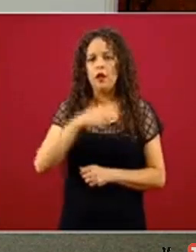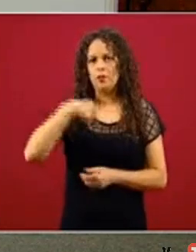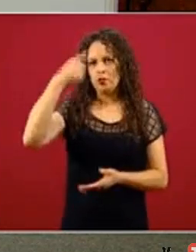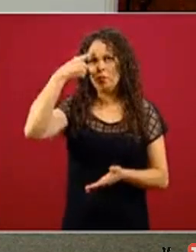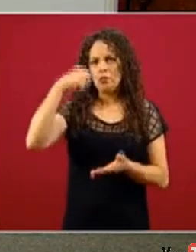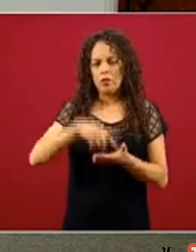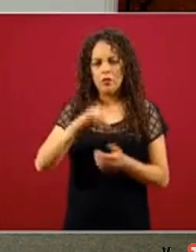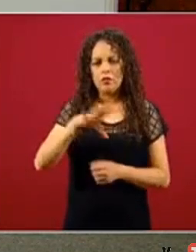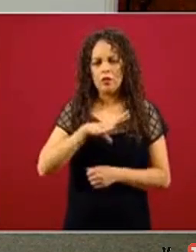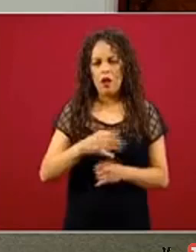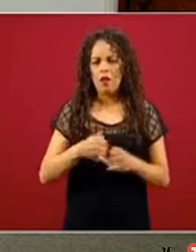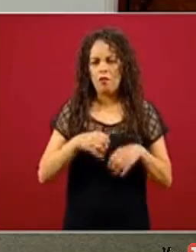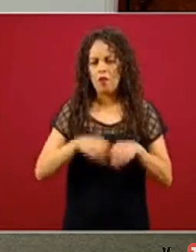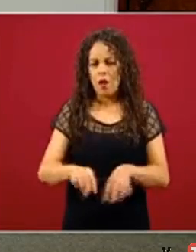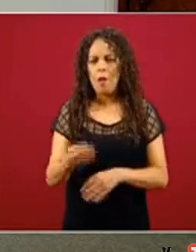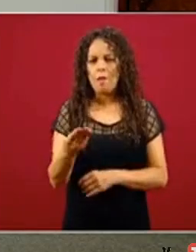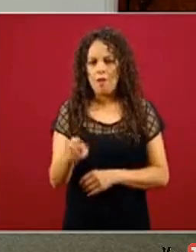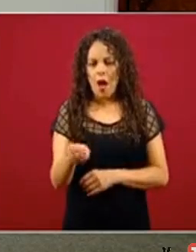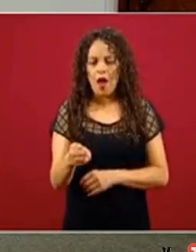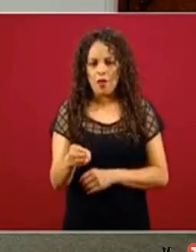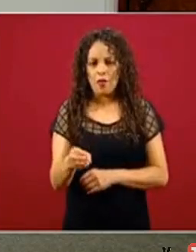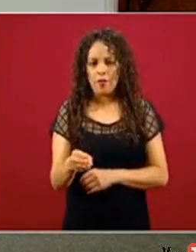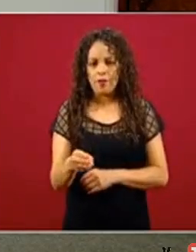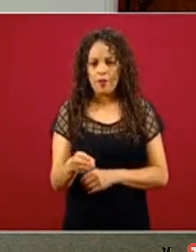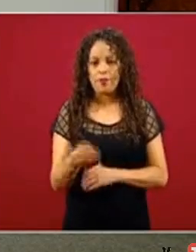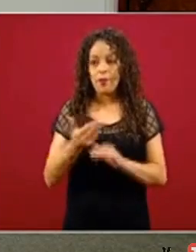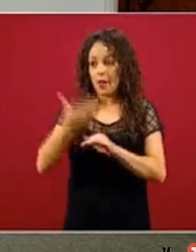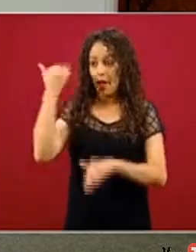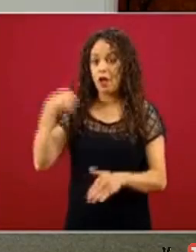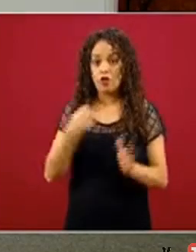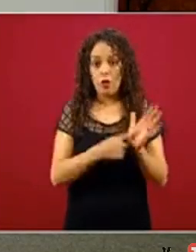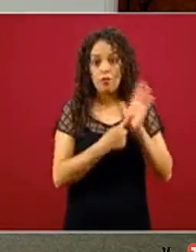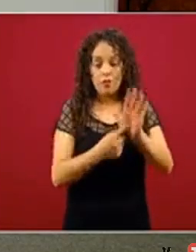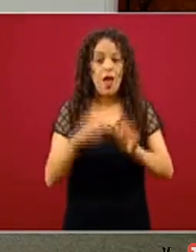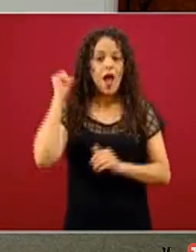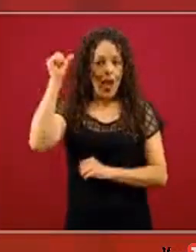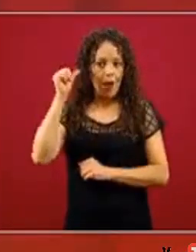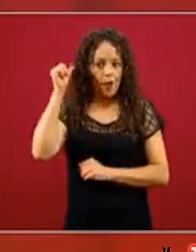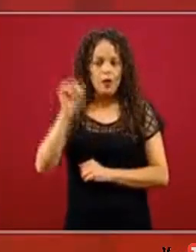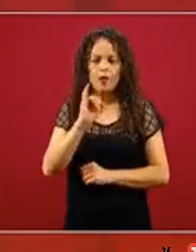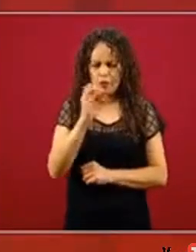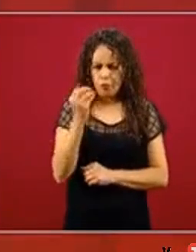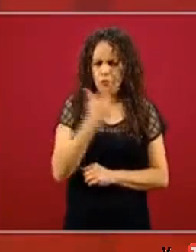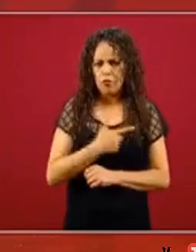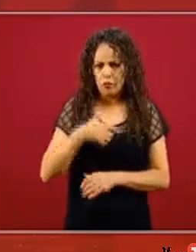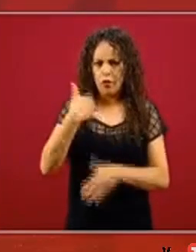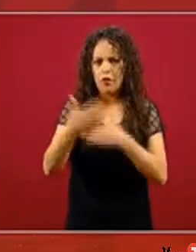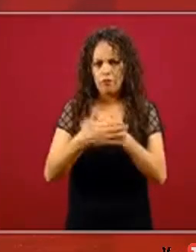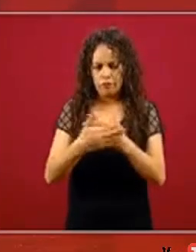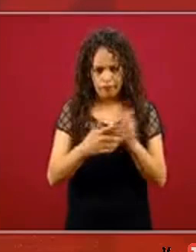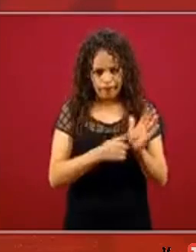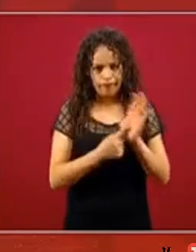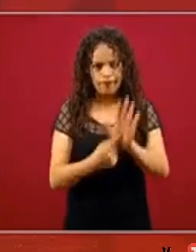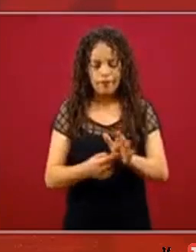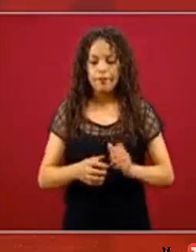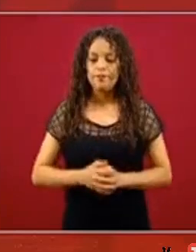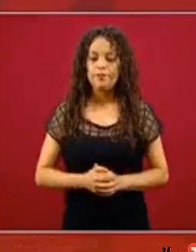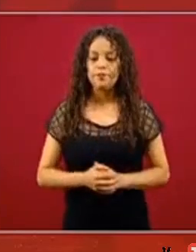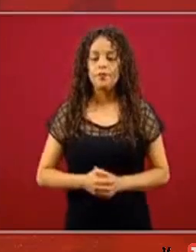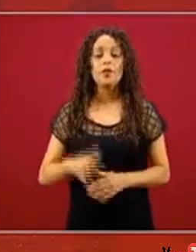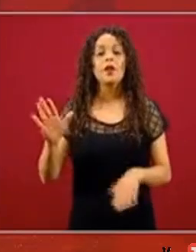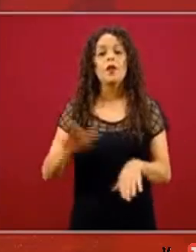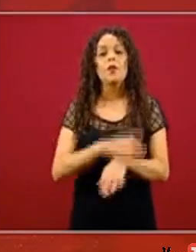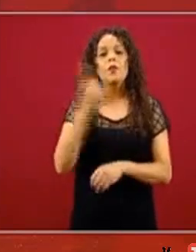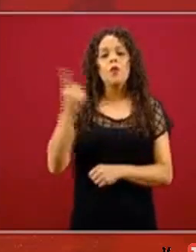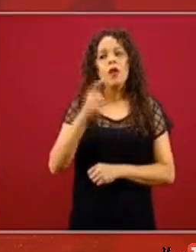entonces actualizaríamos, habíamos presentado hasta abril, con mucho gusto. ¿Por qué se ocurre este retraso de la notificación?